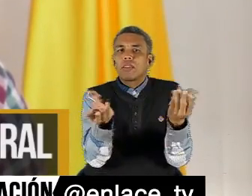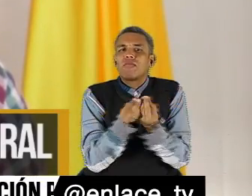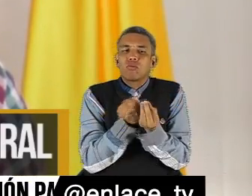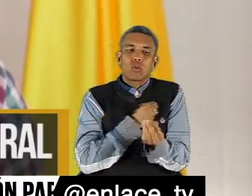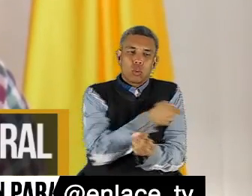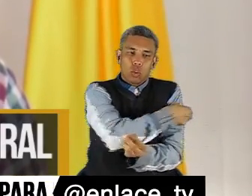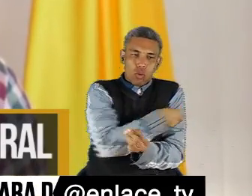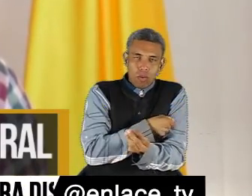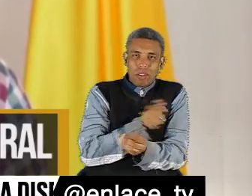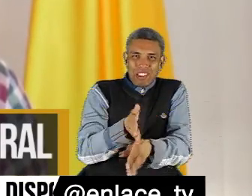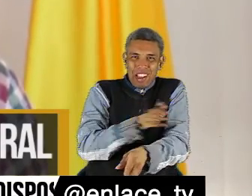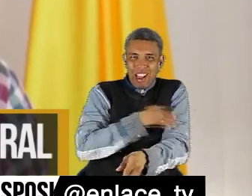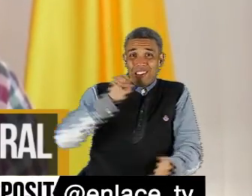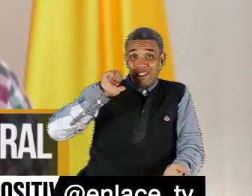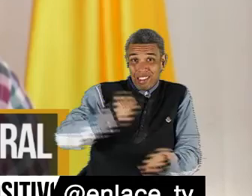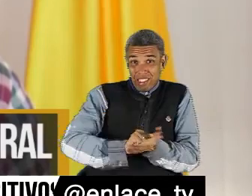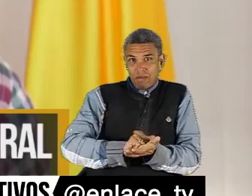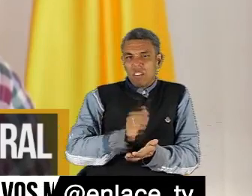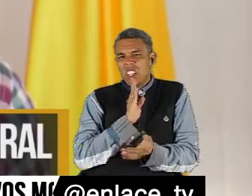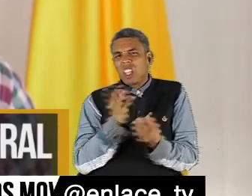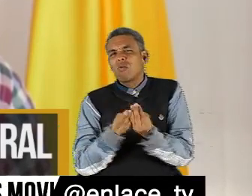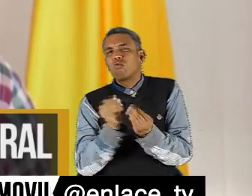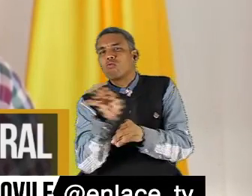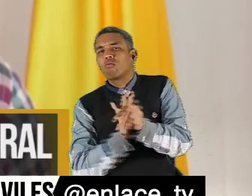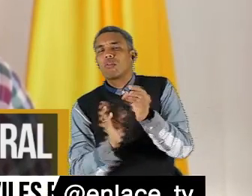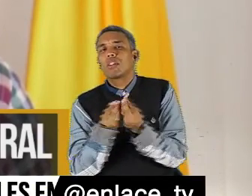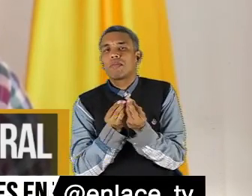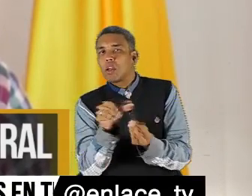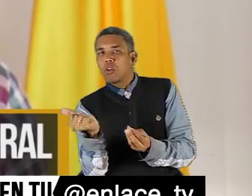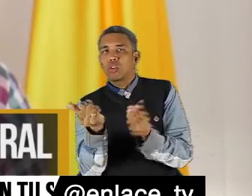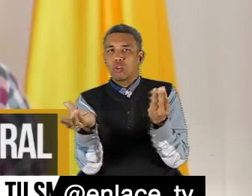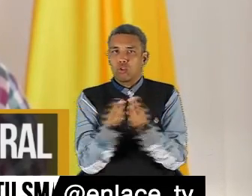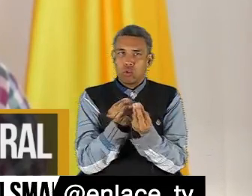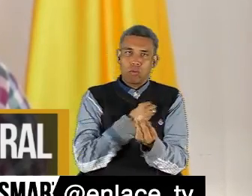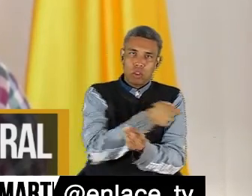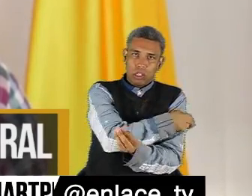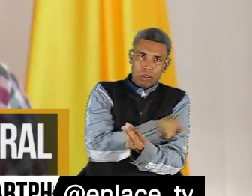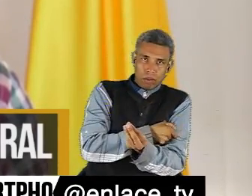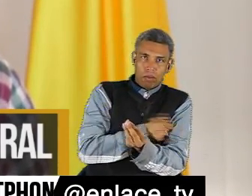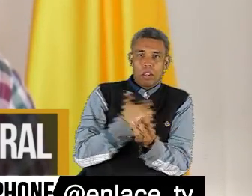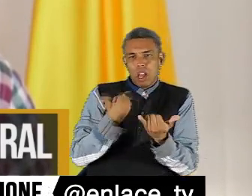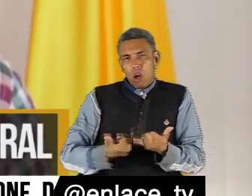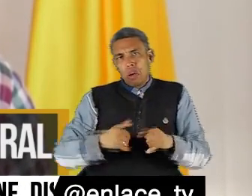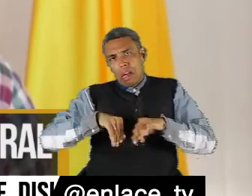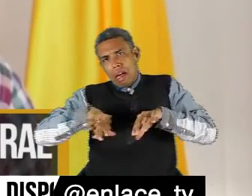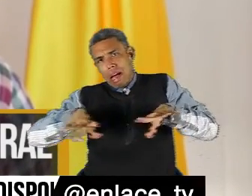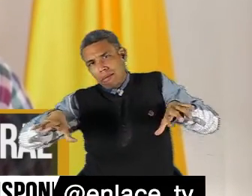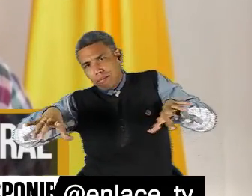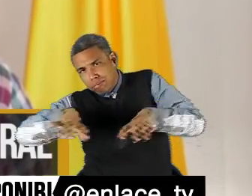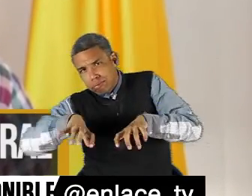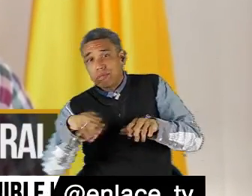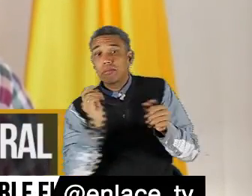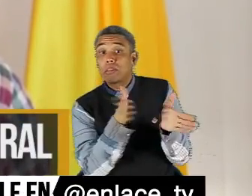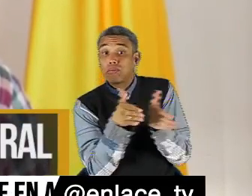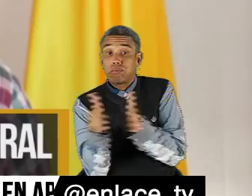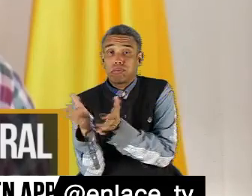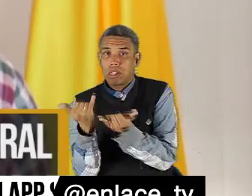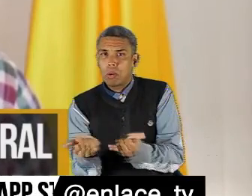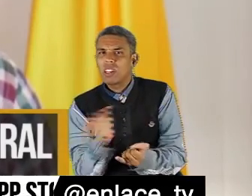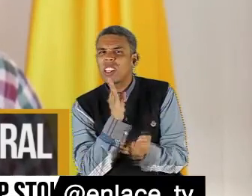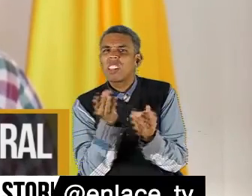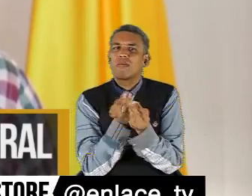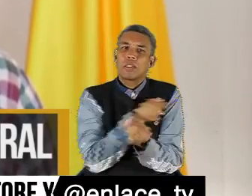del acta anterior, nombramiento de comisión para aprobación del acta de Asamblea en curso, informe del agente especial de intervención